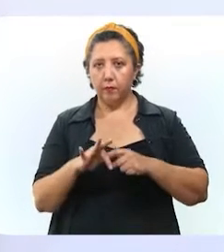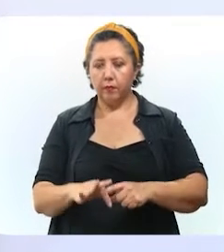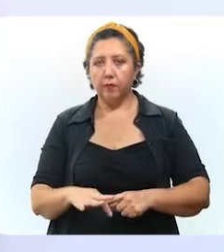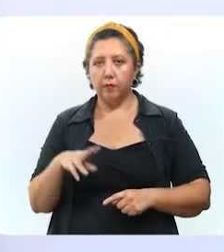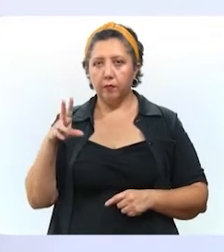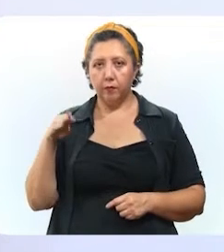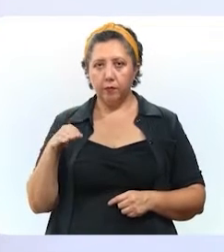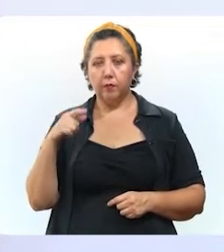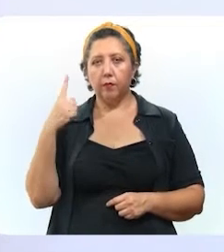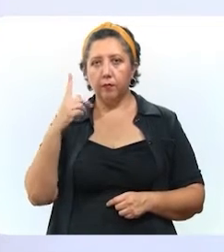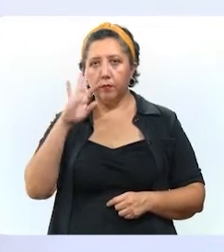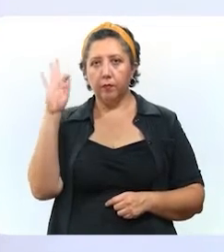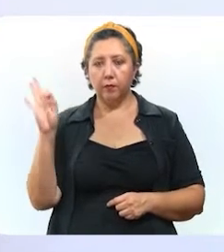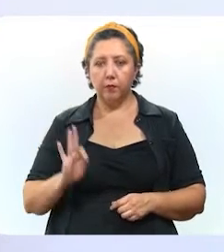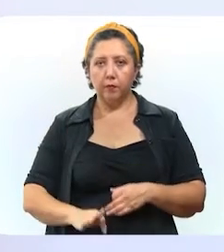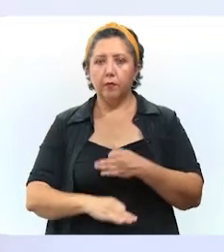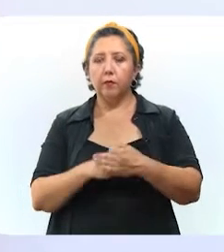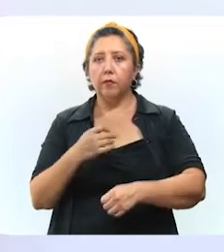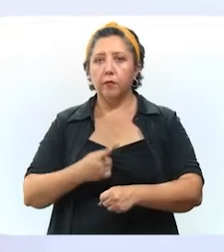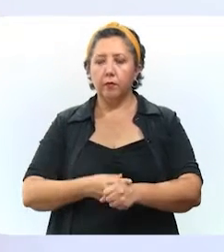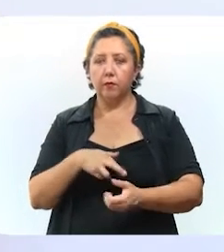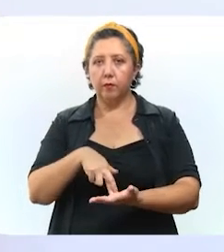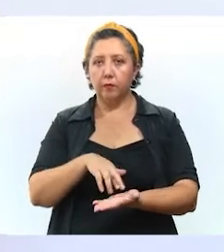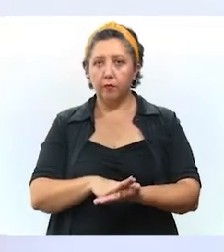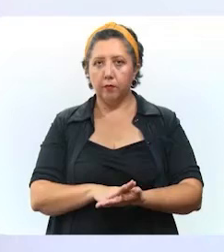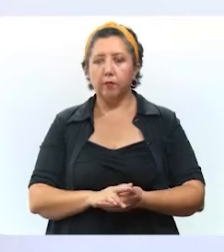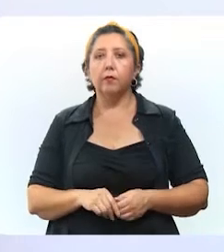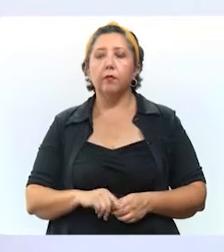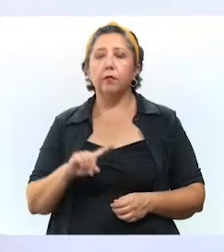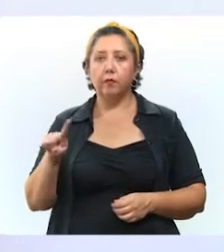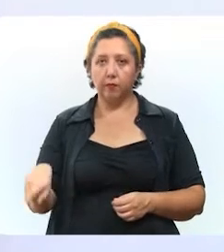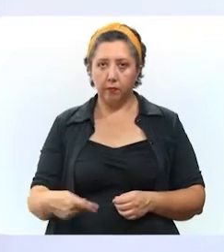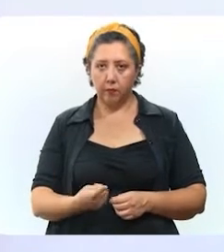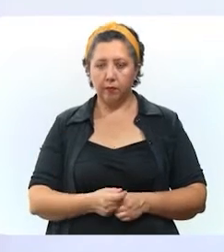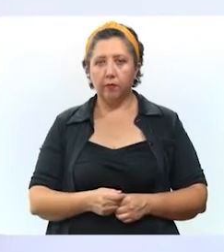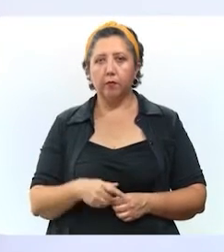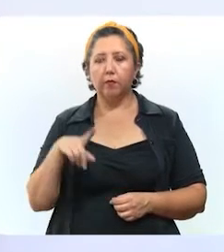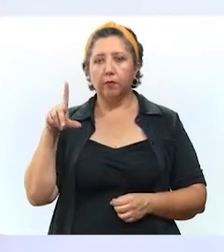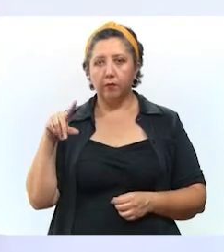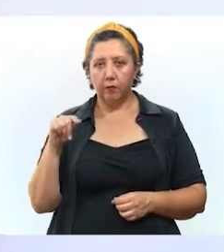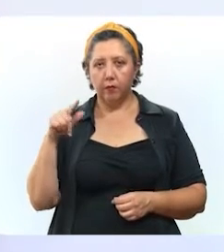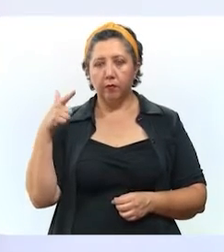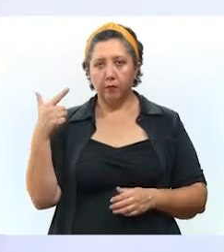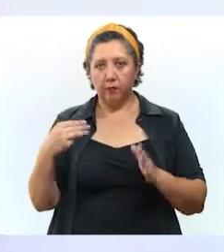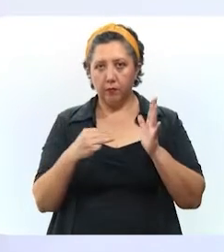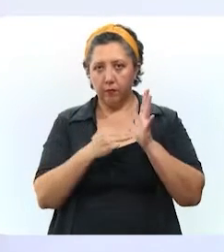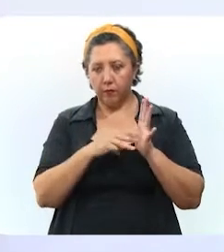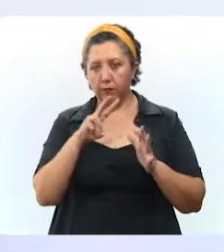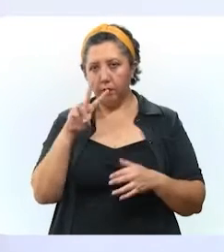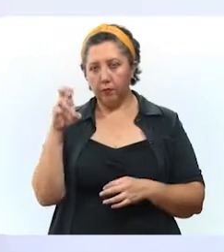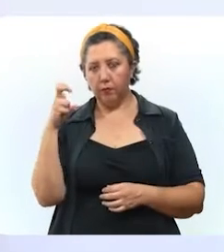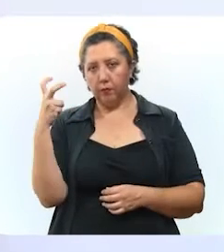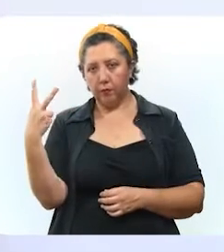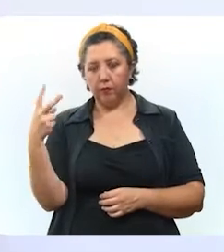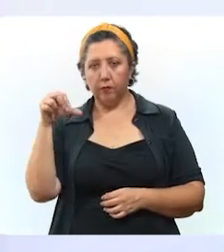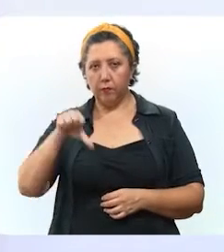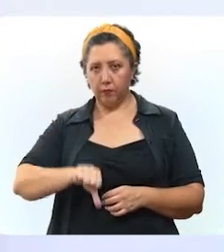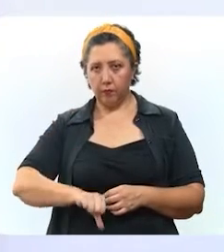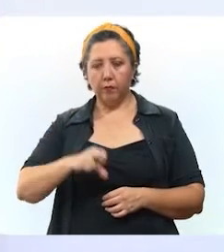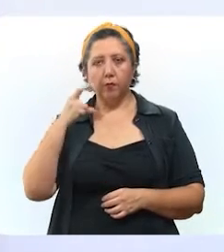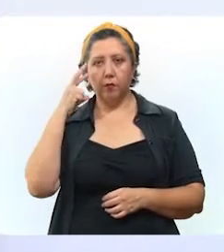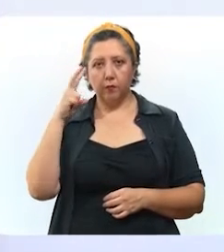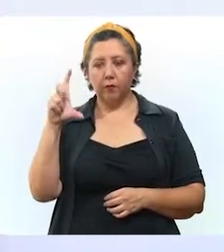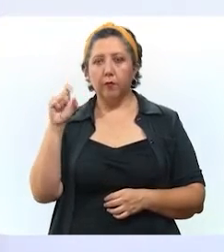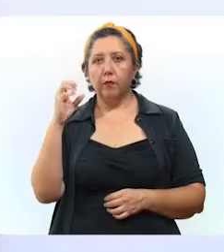representa el 91% del total de contagios registrados, que es 77,202. Hoy se